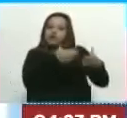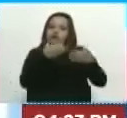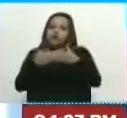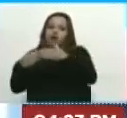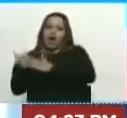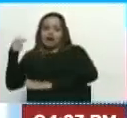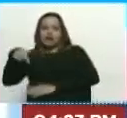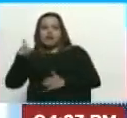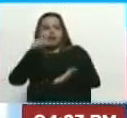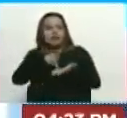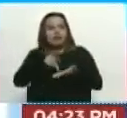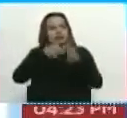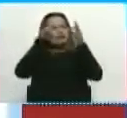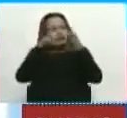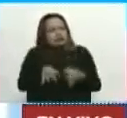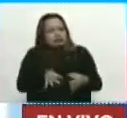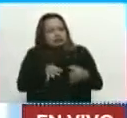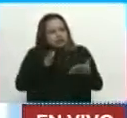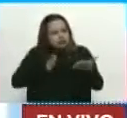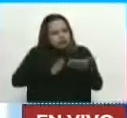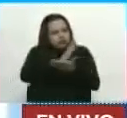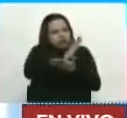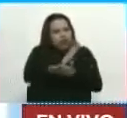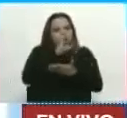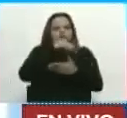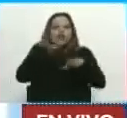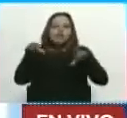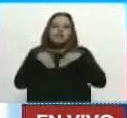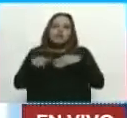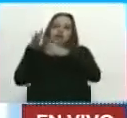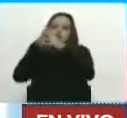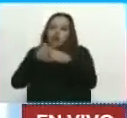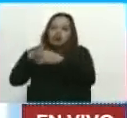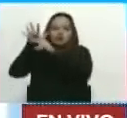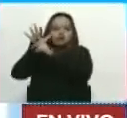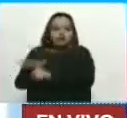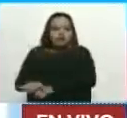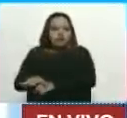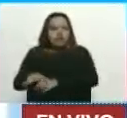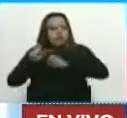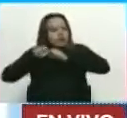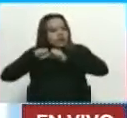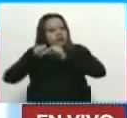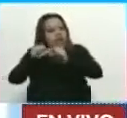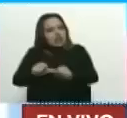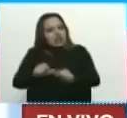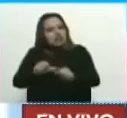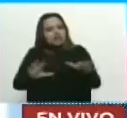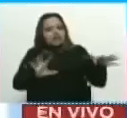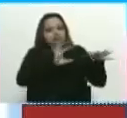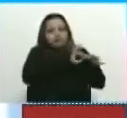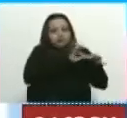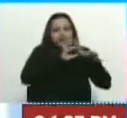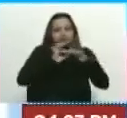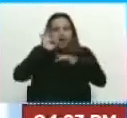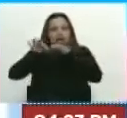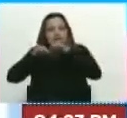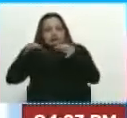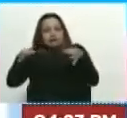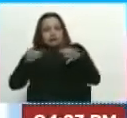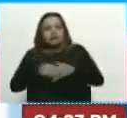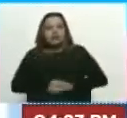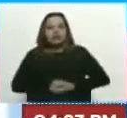reafirmar su convicción antiimperialista y para seguir tejiendo lazos e